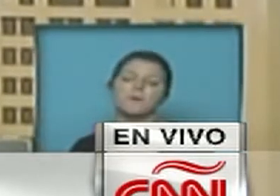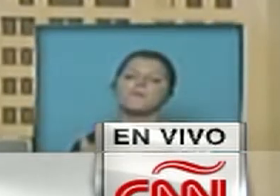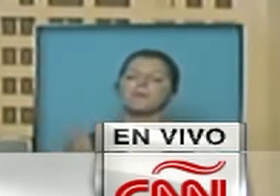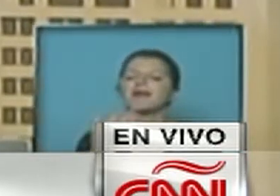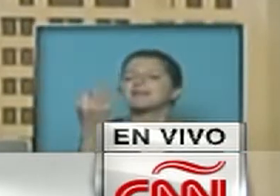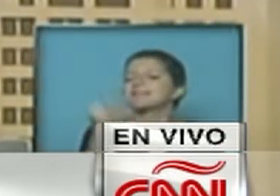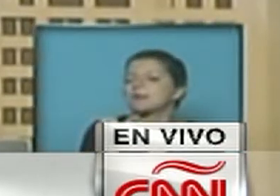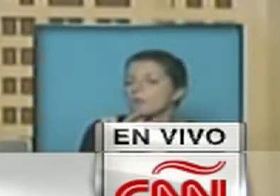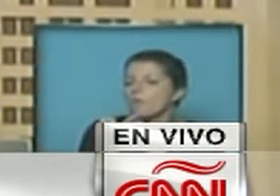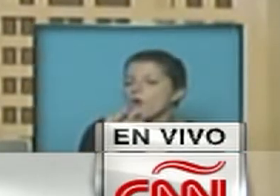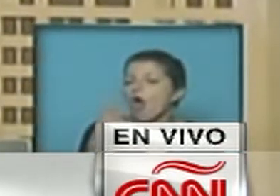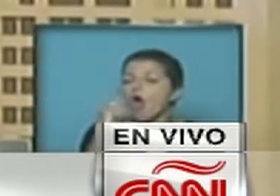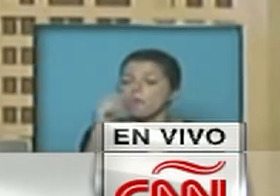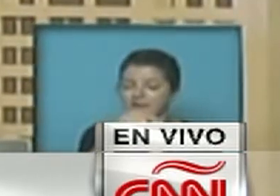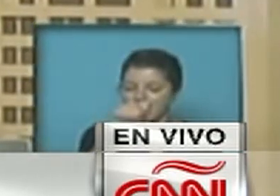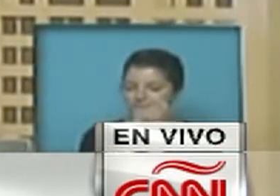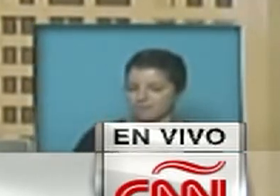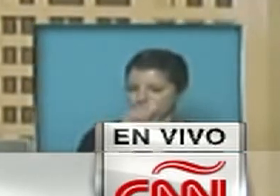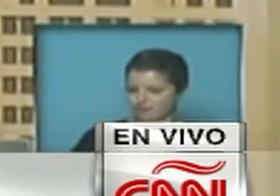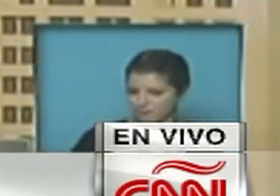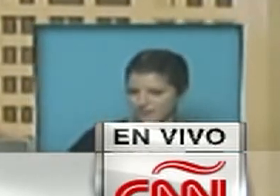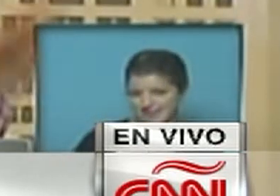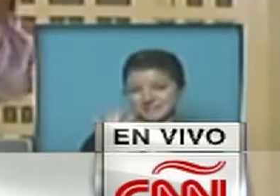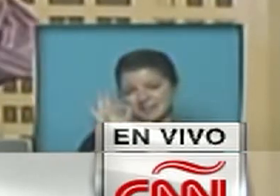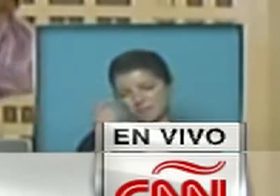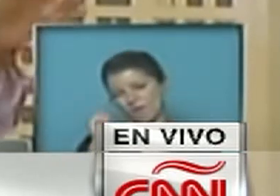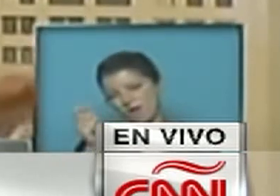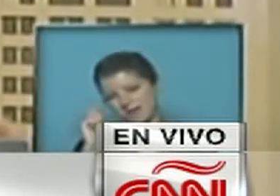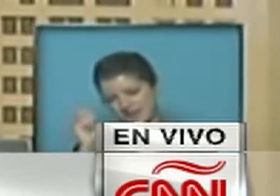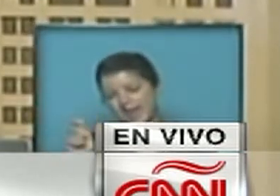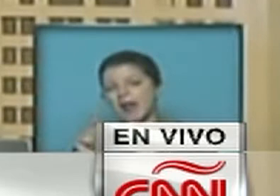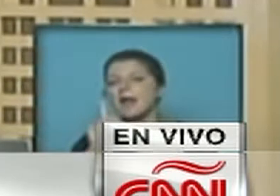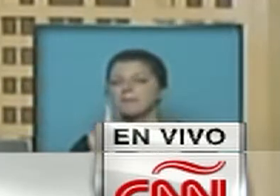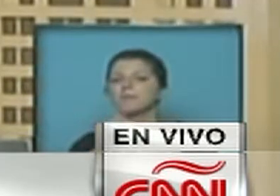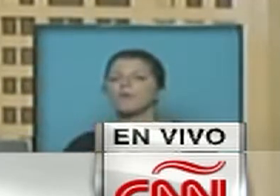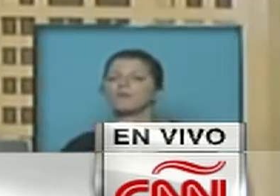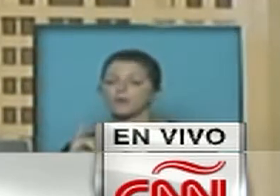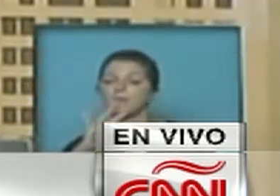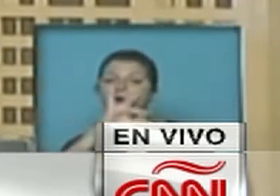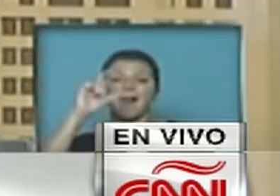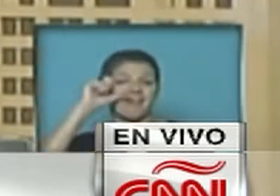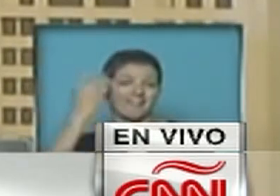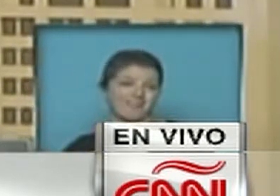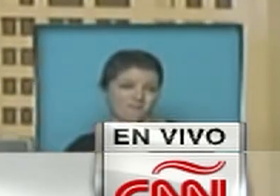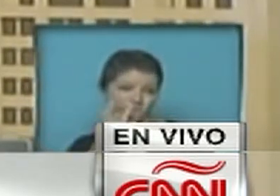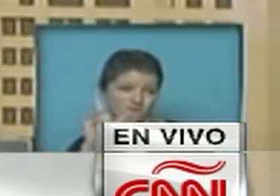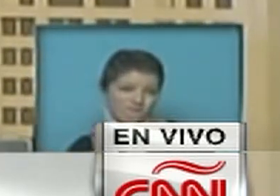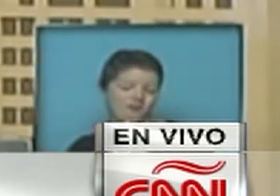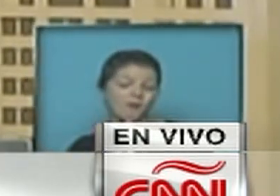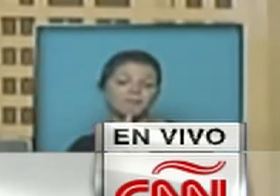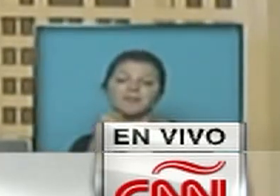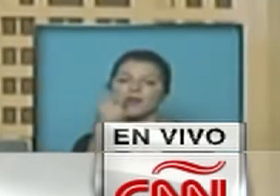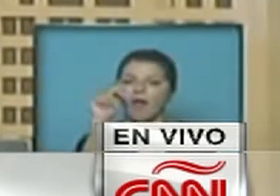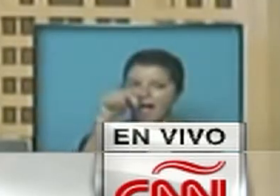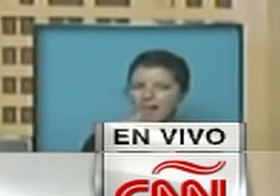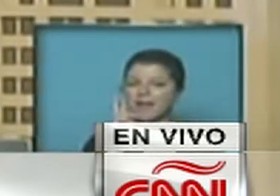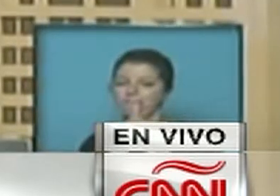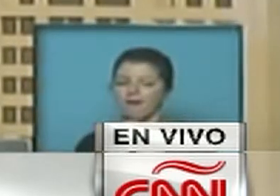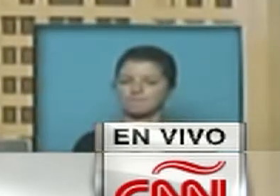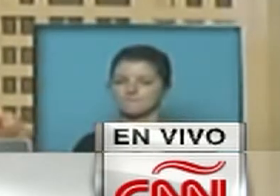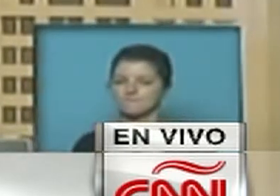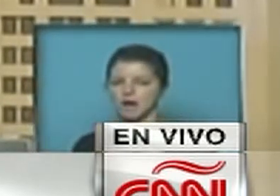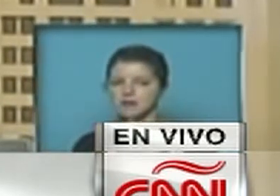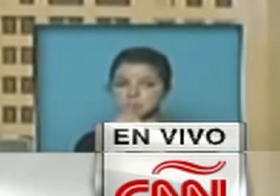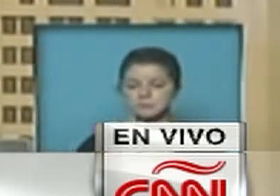seguramente el señor que redactó esto, que ya sabemos que es el que nos anunciaba el default, pensó, bueno, ahora la provoco, la hago enojar,